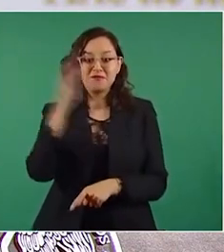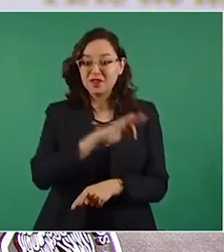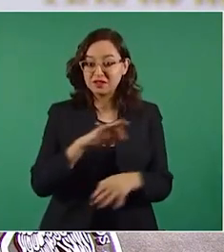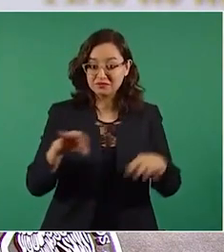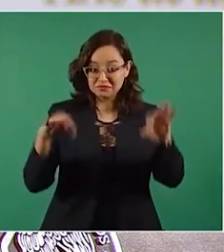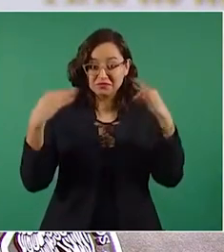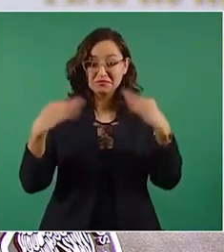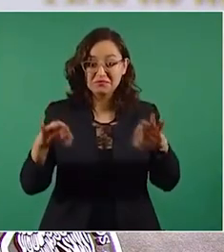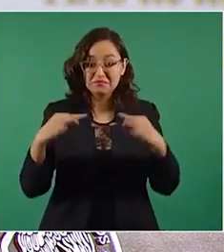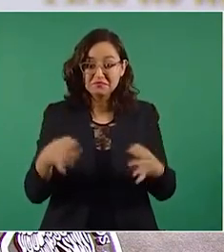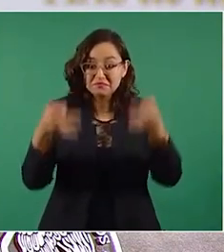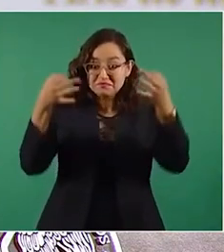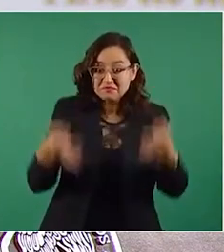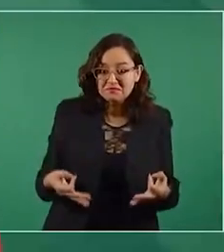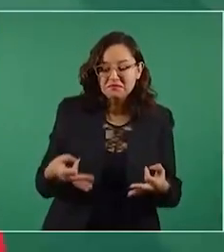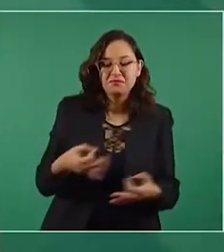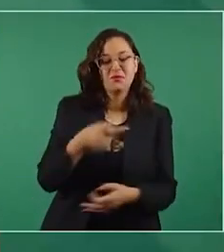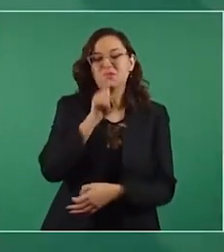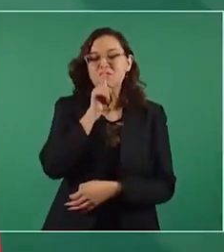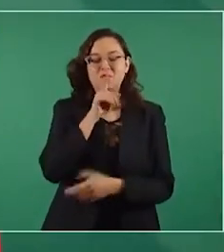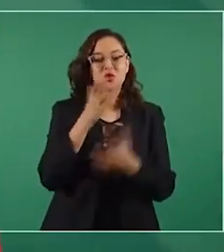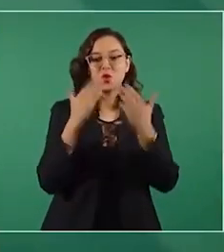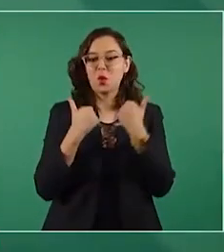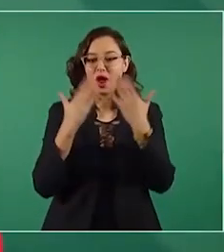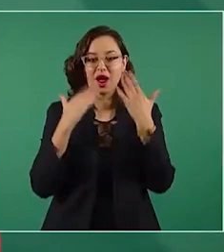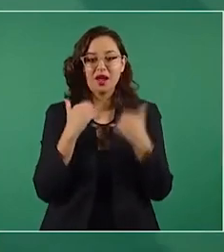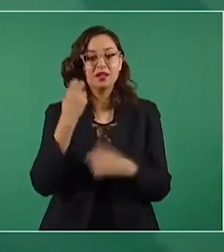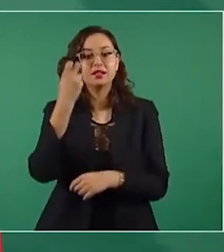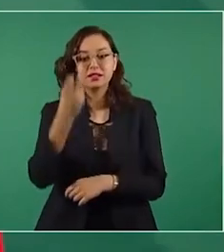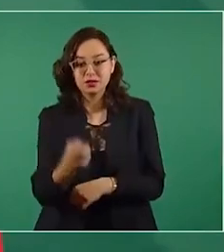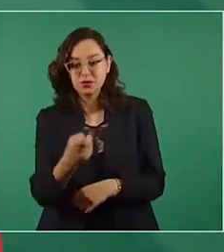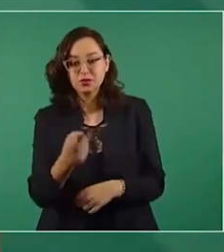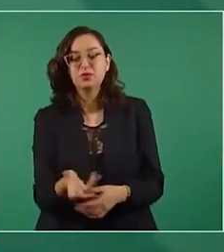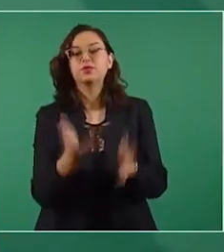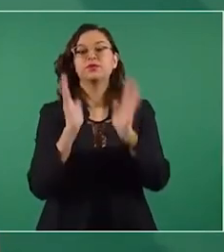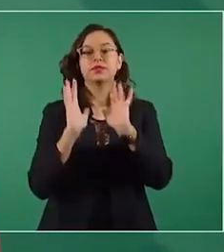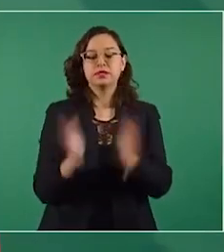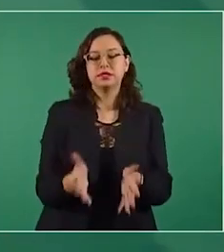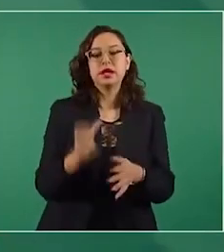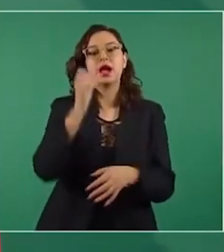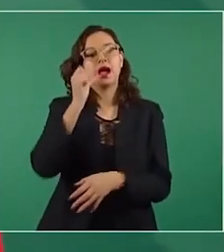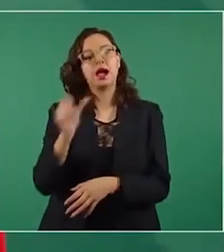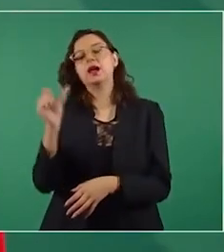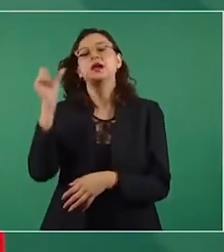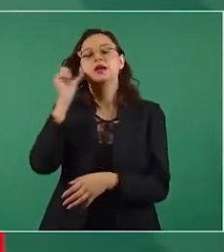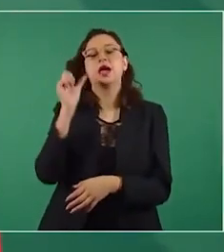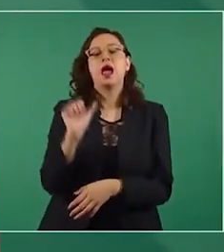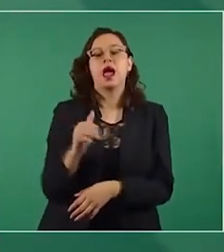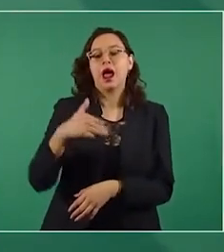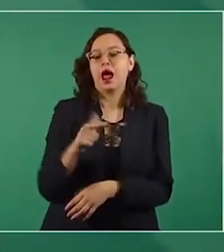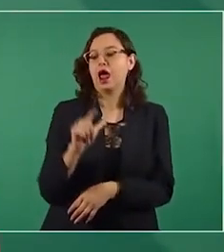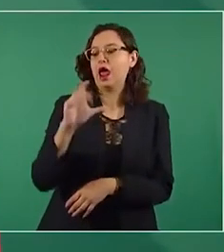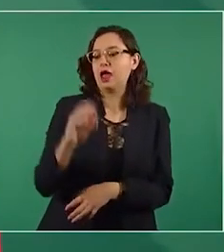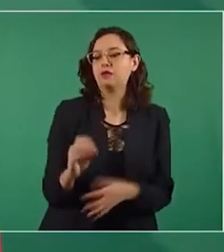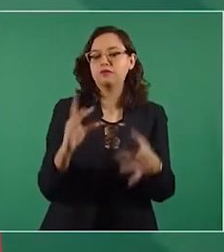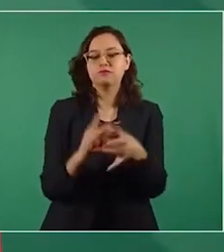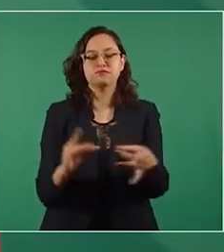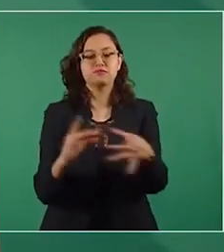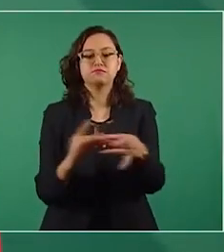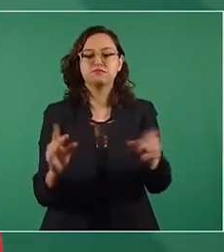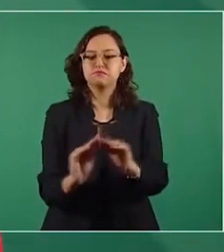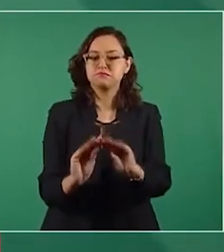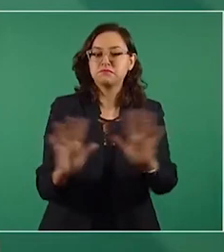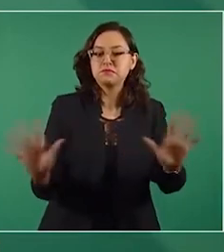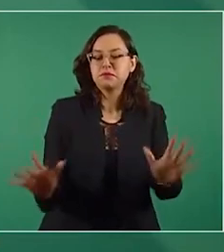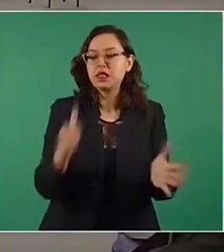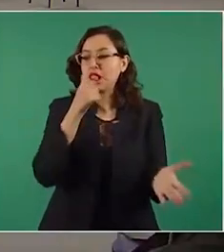documento oficial. Sobre este asunto ya lo aclaró el presidente de la República, Andrés Manuel López Obrador, quien precisó